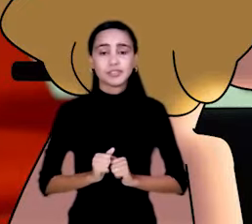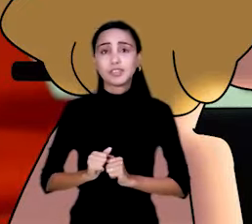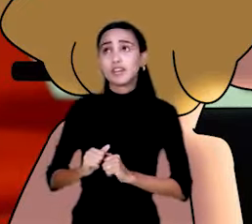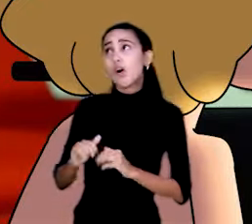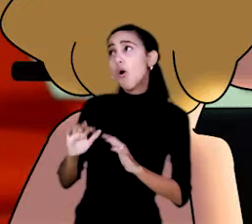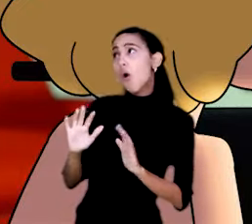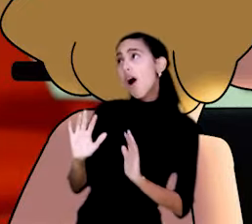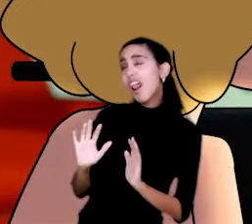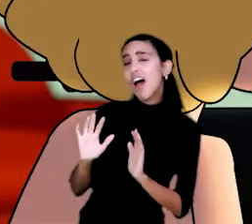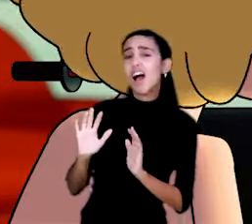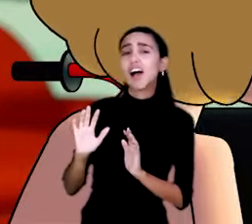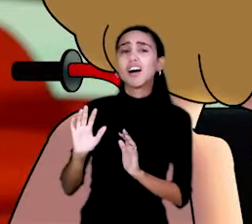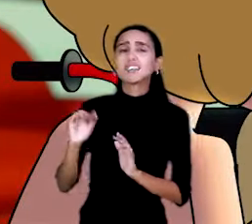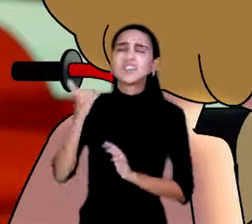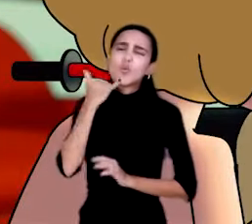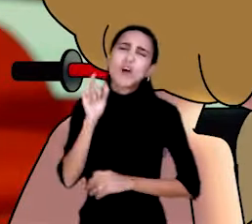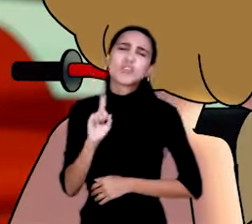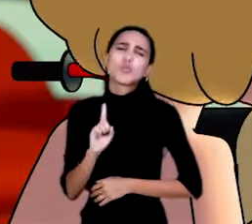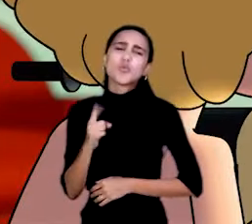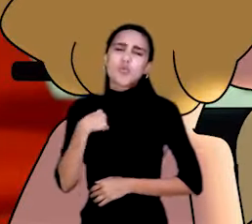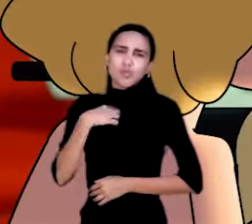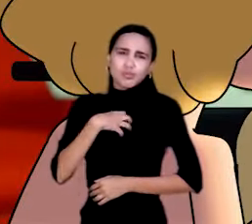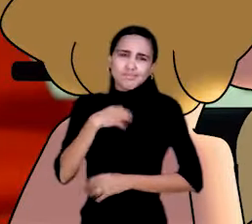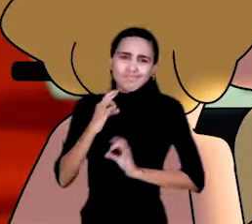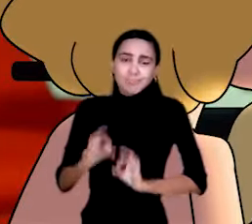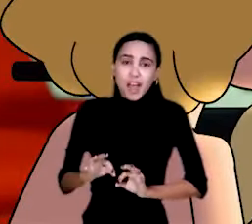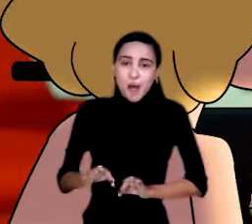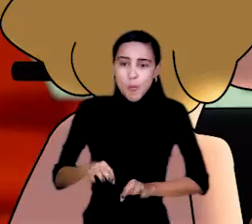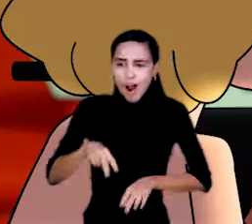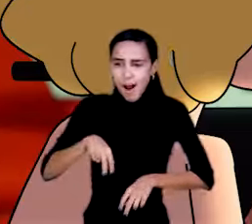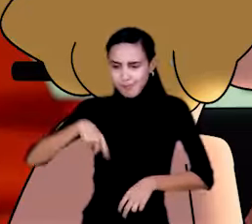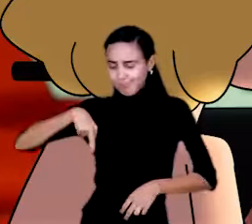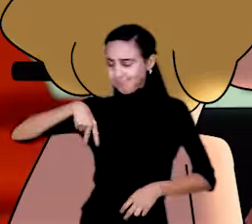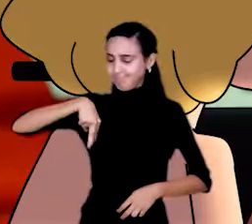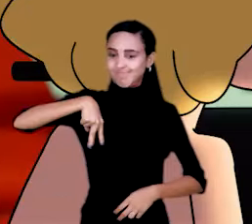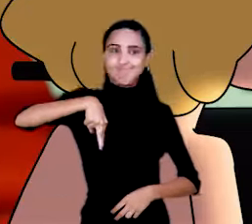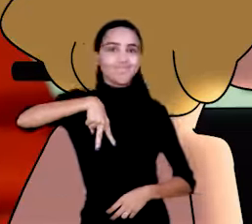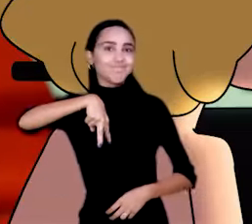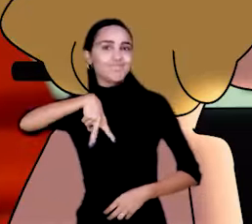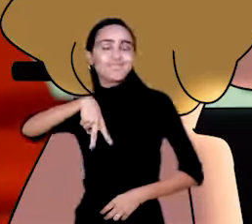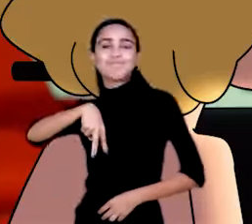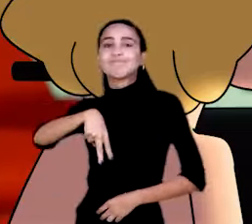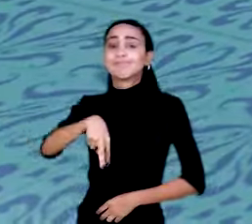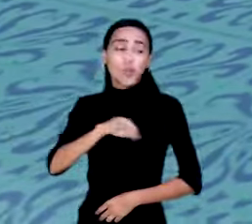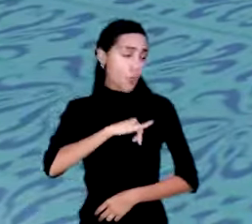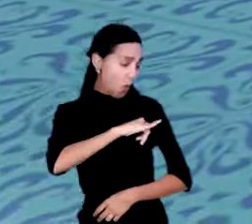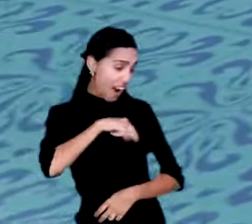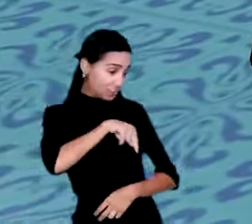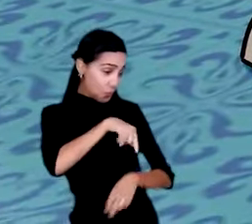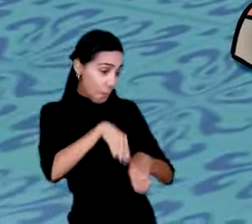Ojalá en vez de un celular, yo tuviera unas piernas buenas. Así como tú.